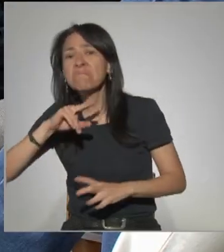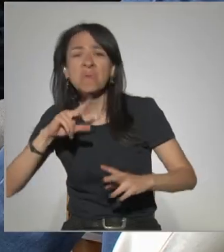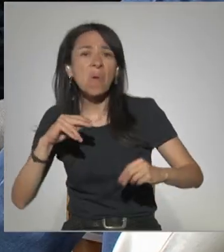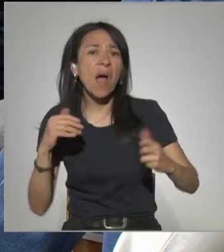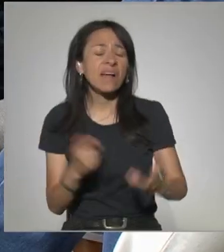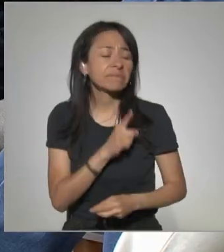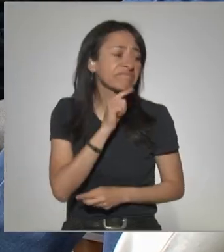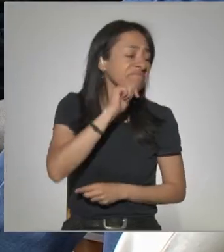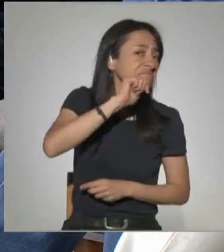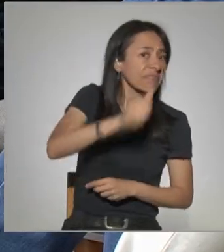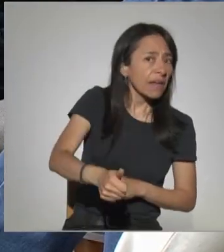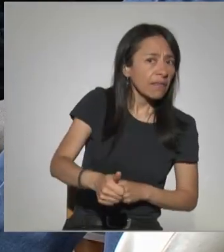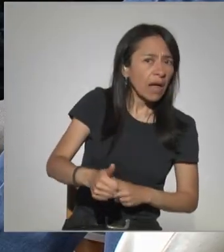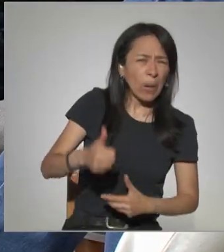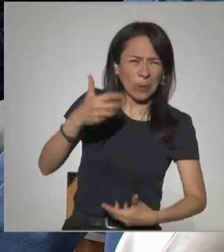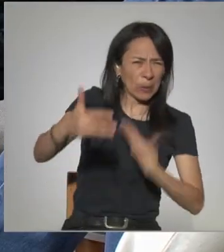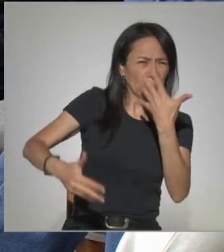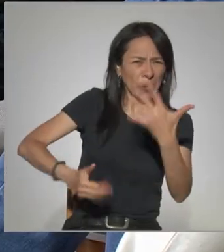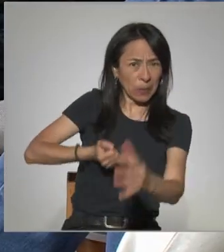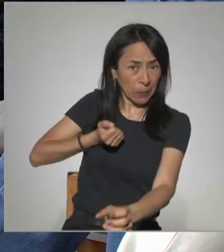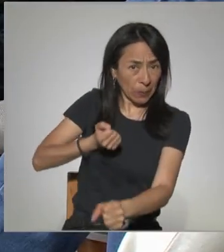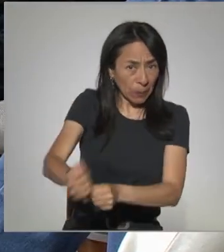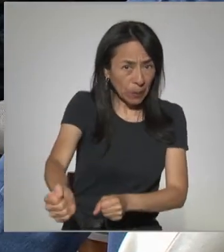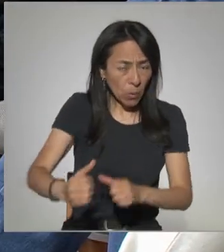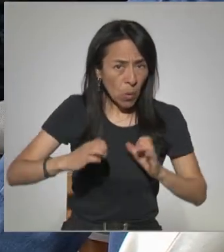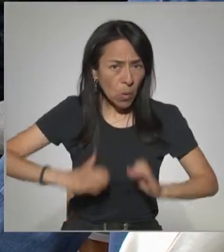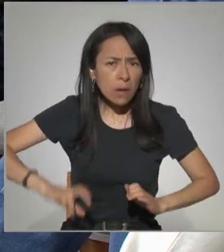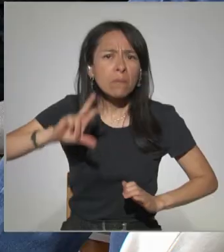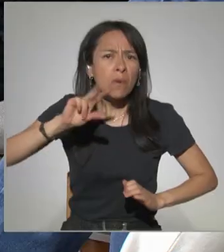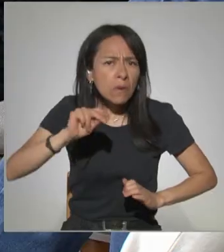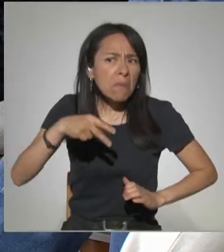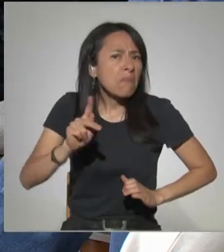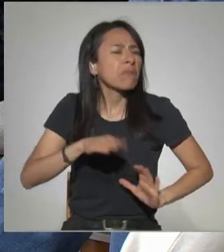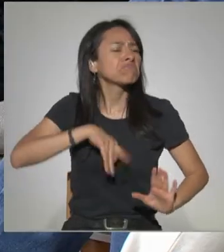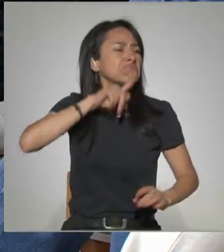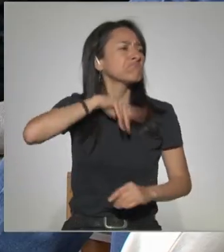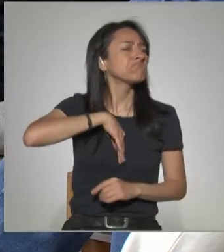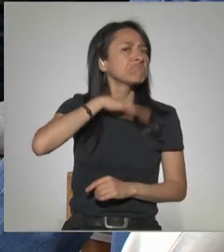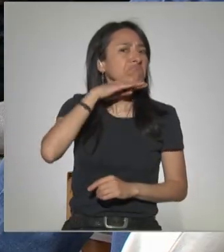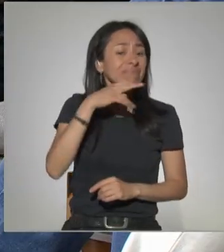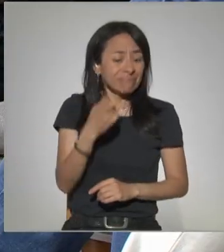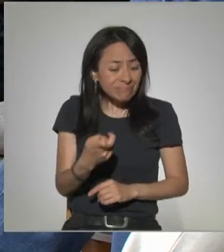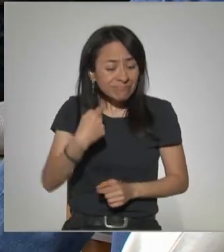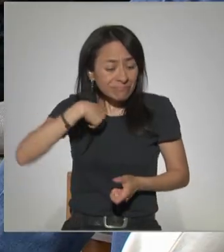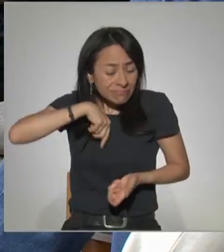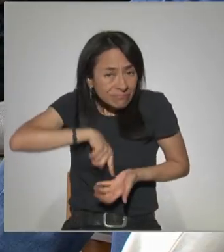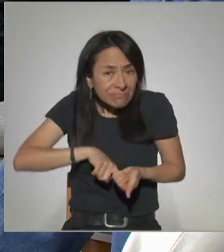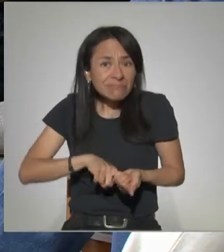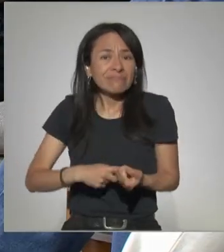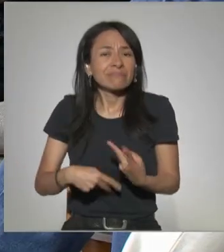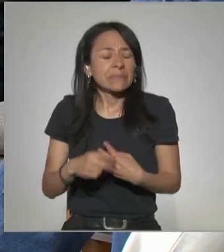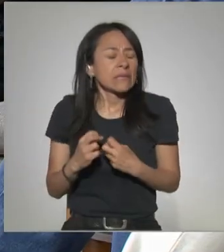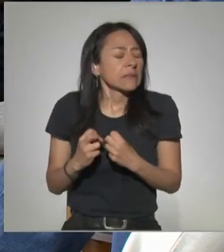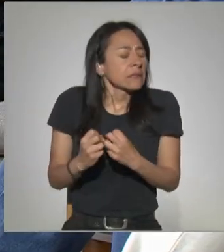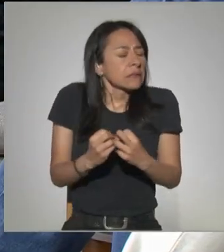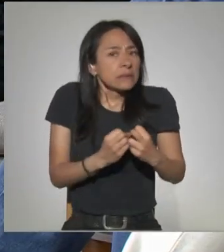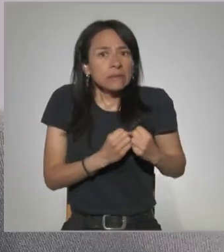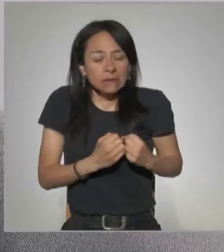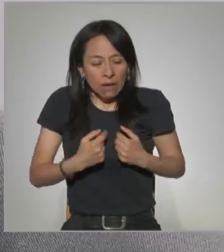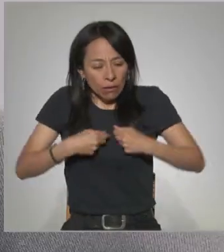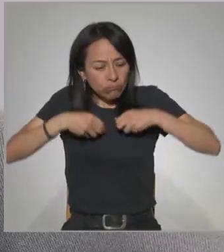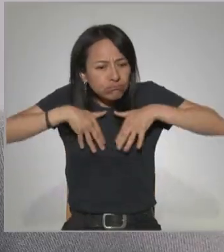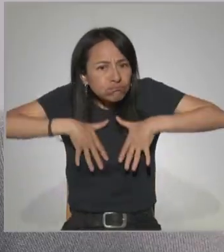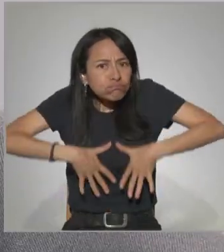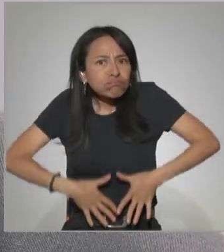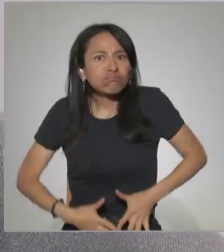la negligencia, eso provoca estados elevados de cortisol, ¿no? O de estrés continuo. También, bueno,